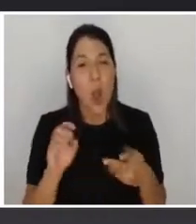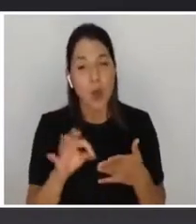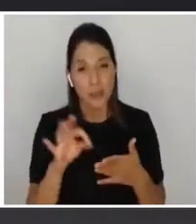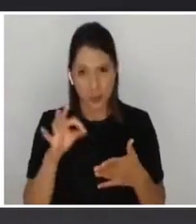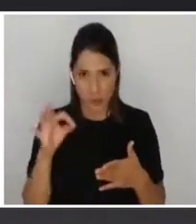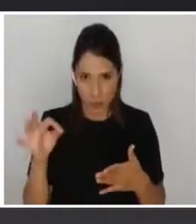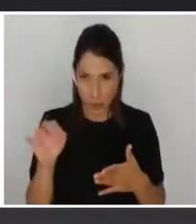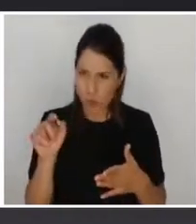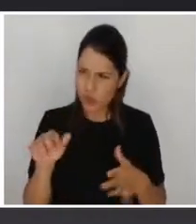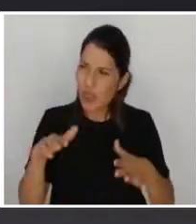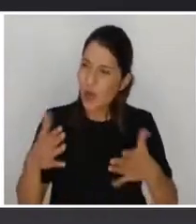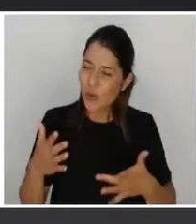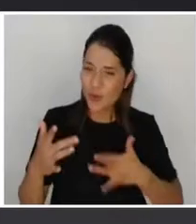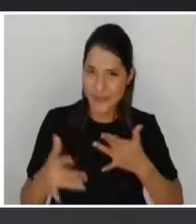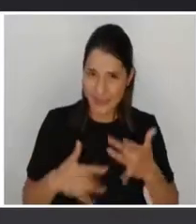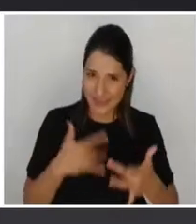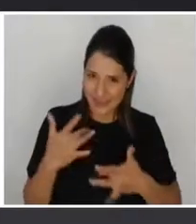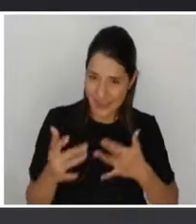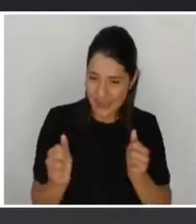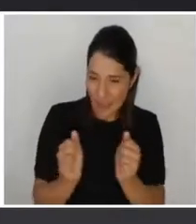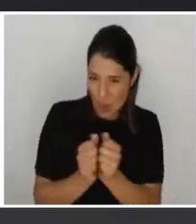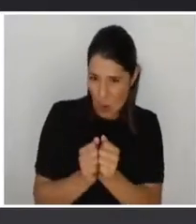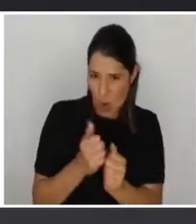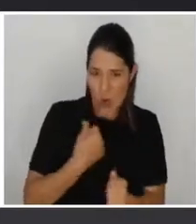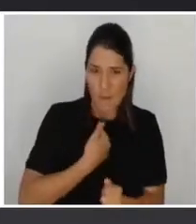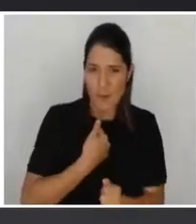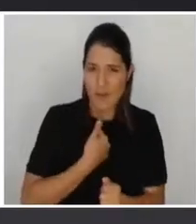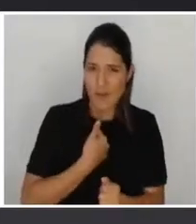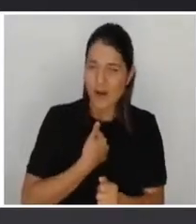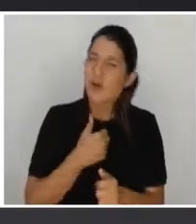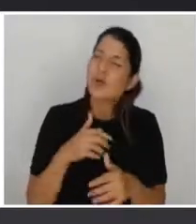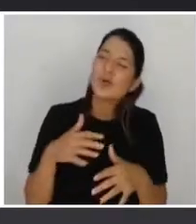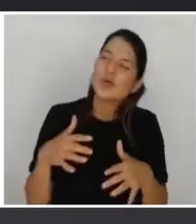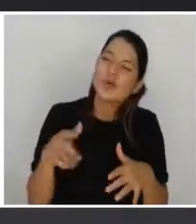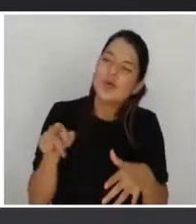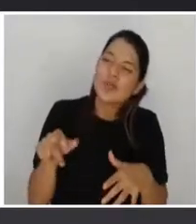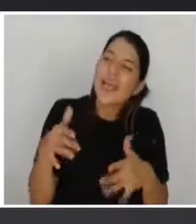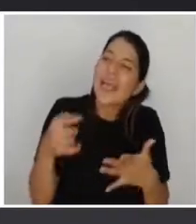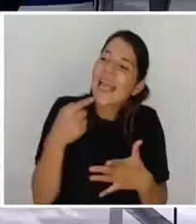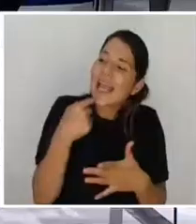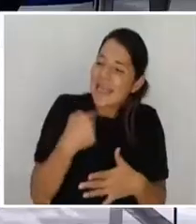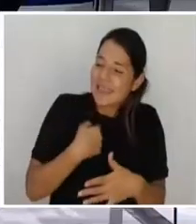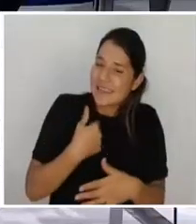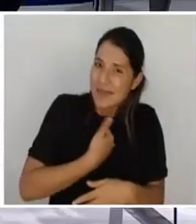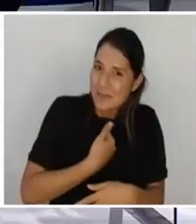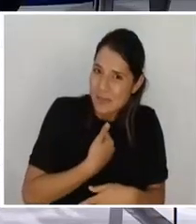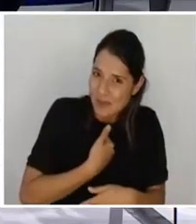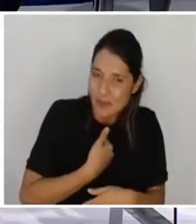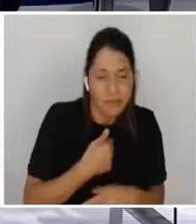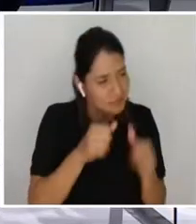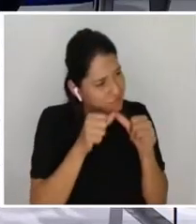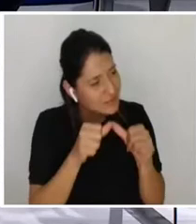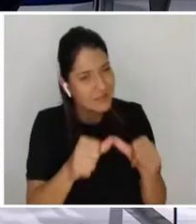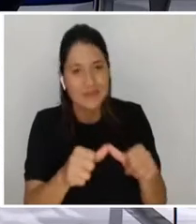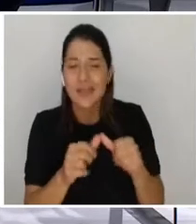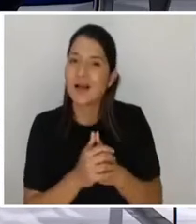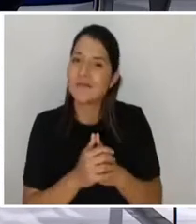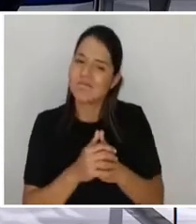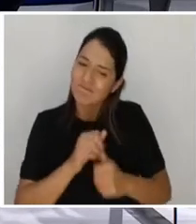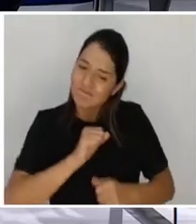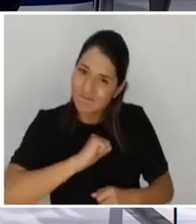sentís con Viviana Garro? ¿Qué le decís vos a esa Viviana interna? Que siga, que le ponga,